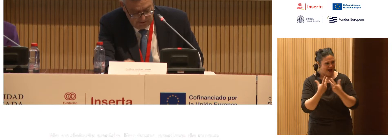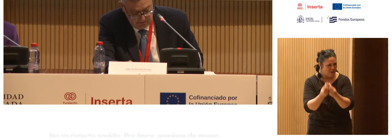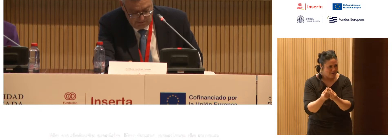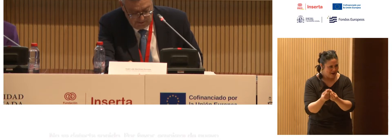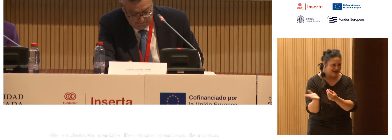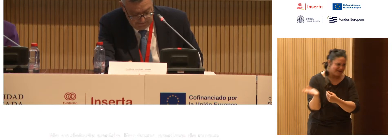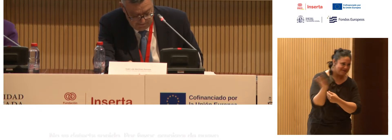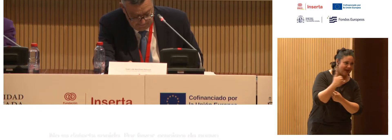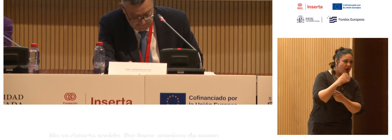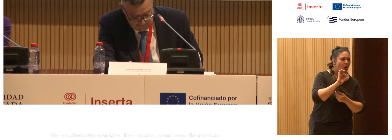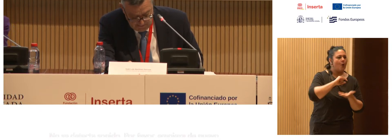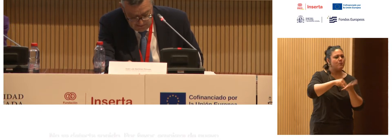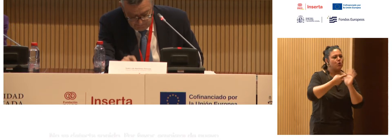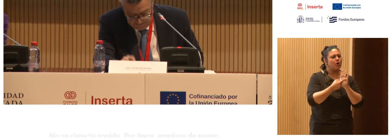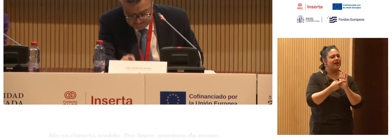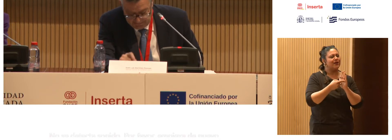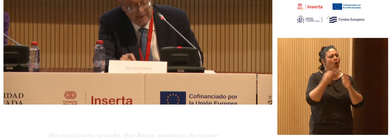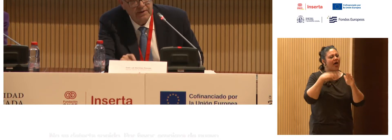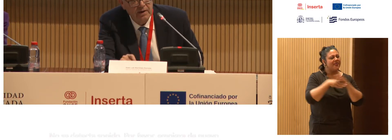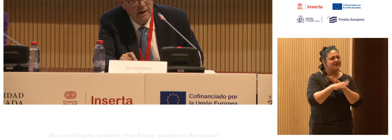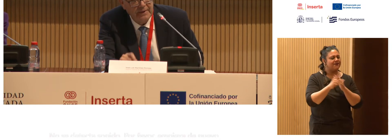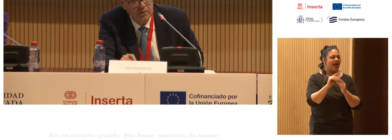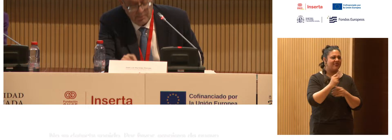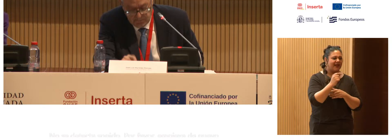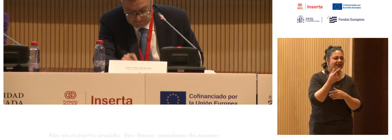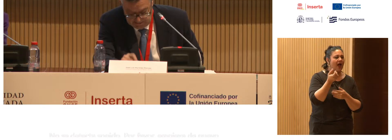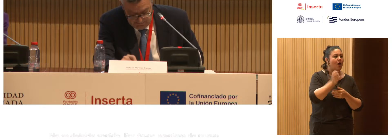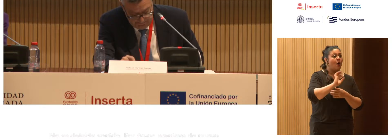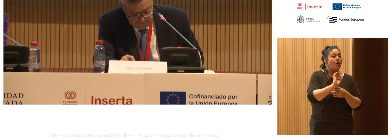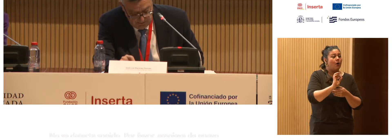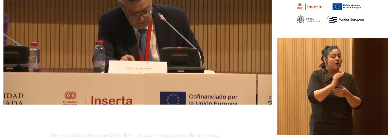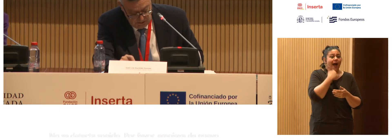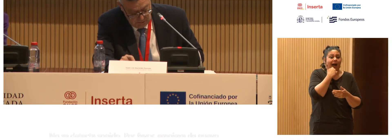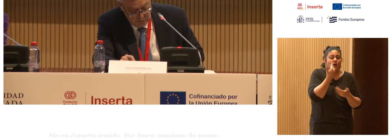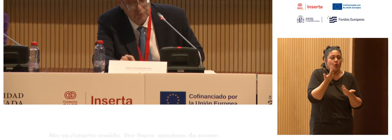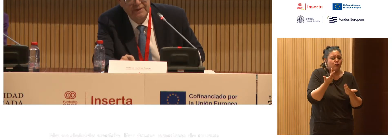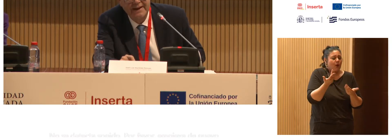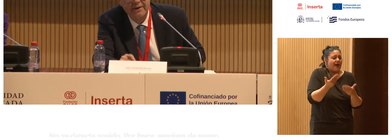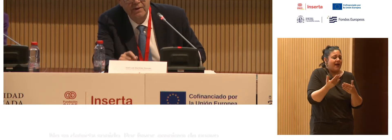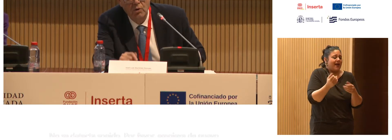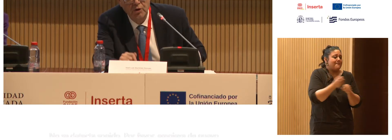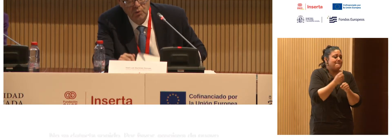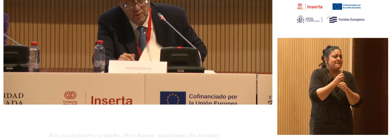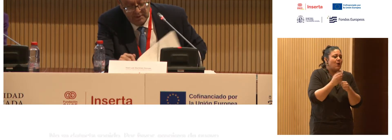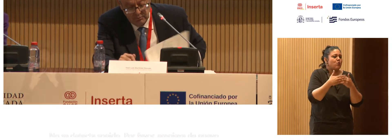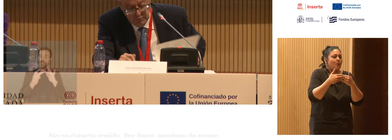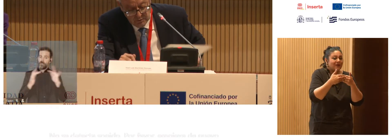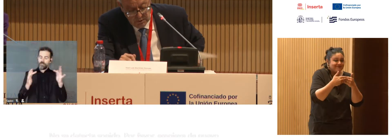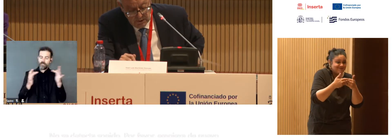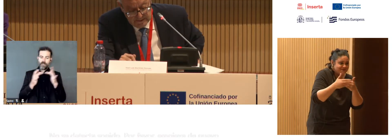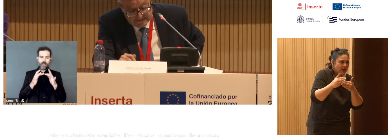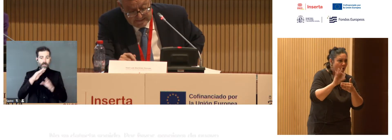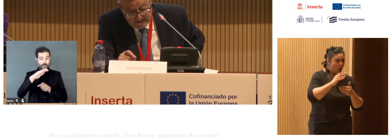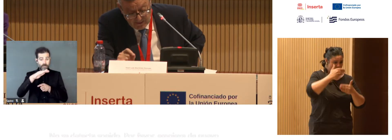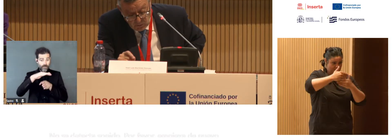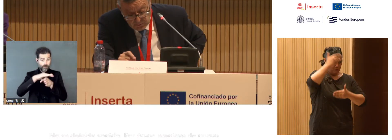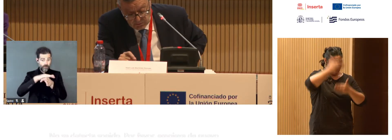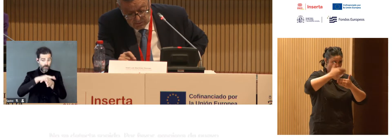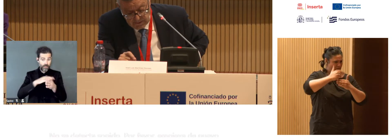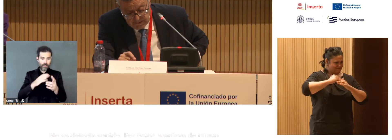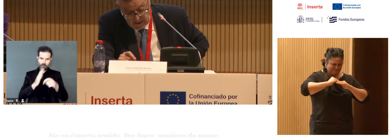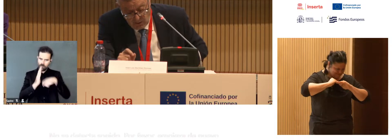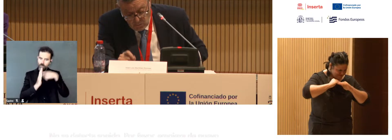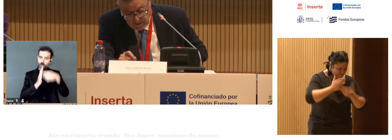un proyecto de accesibilidad digital, puede ser abrir una puerta al empleo donde hay hoy un gran muro. Si cada